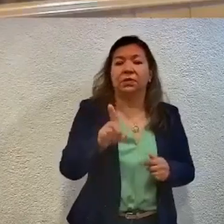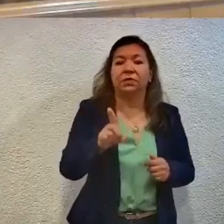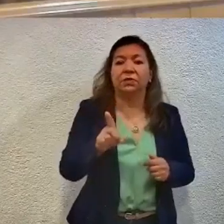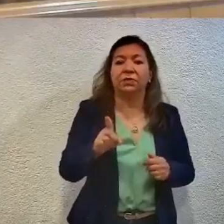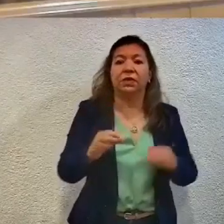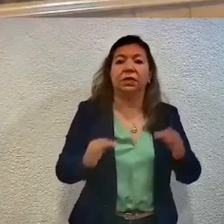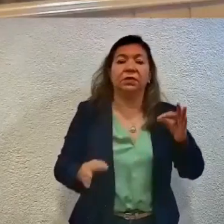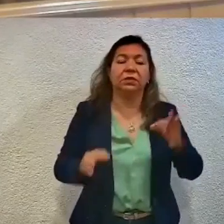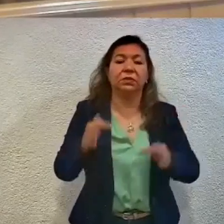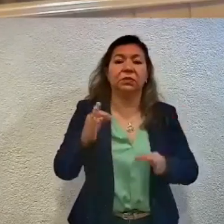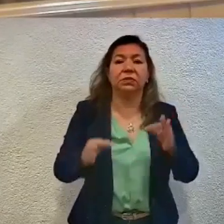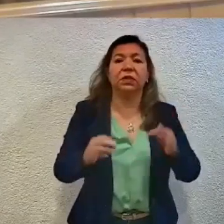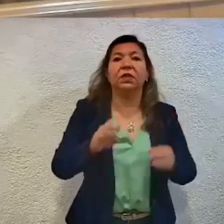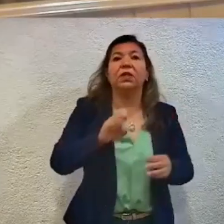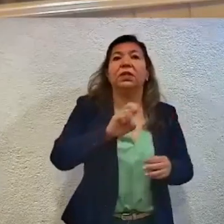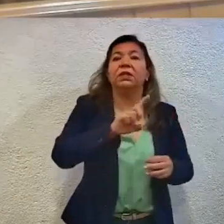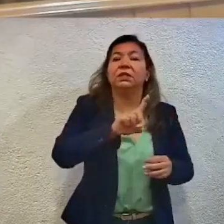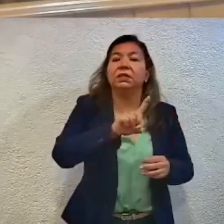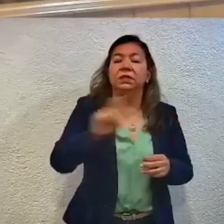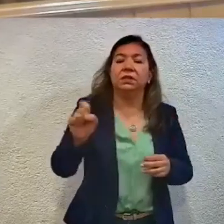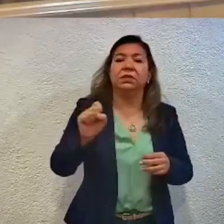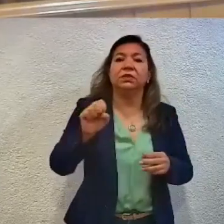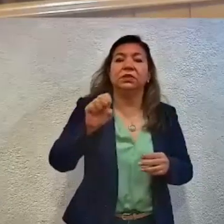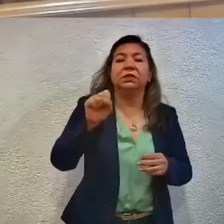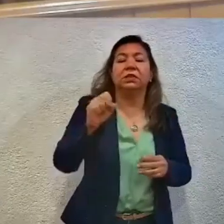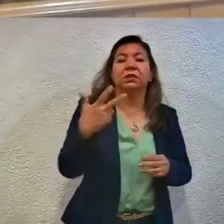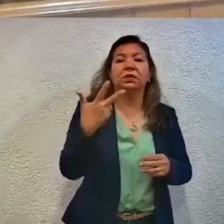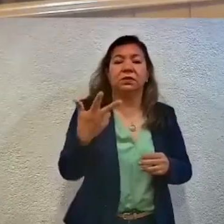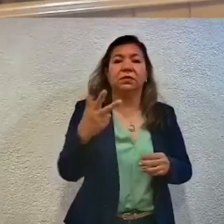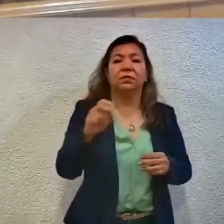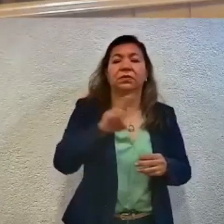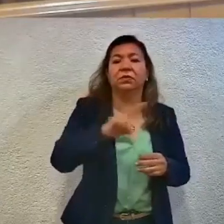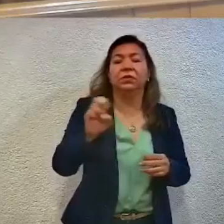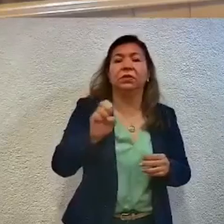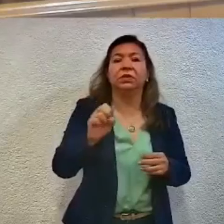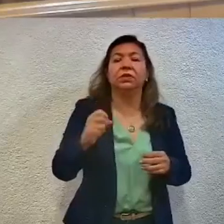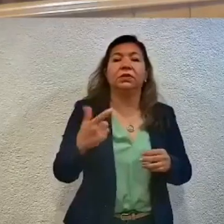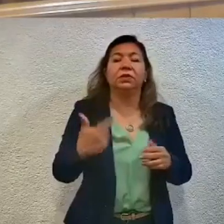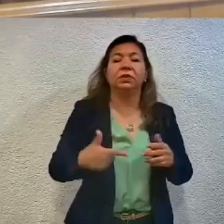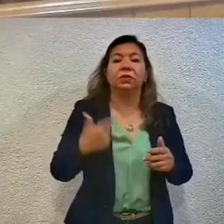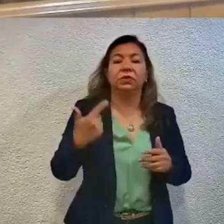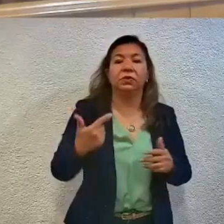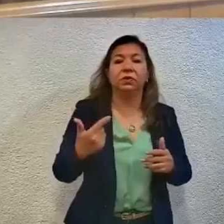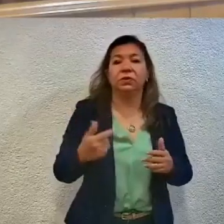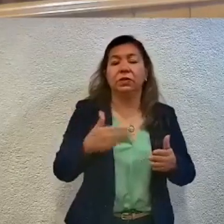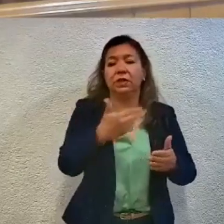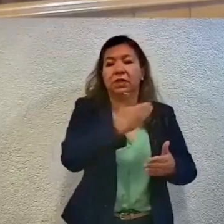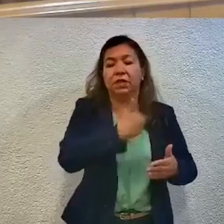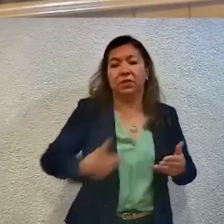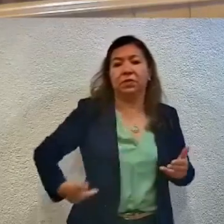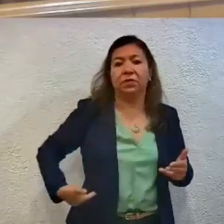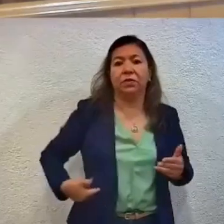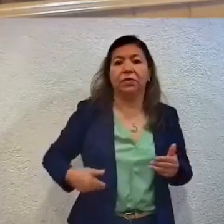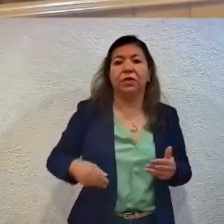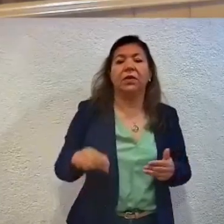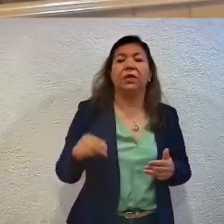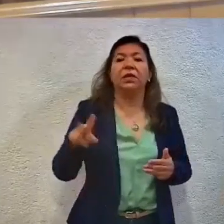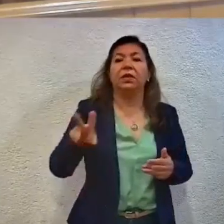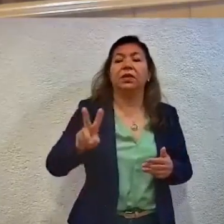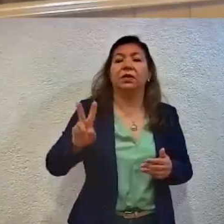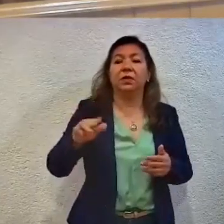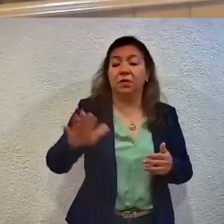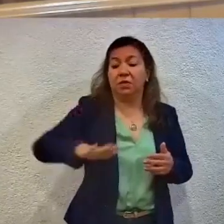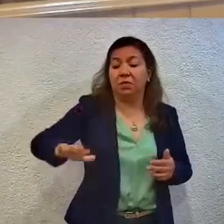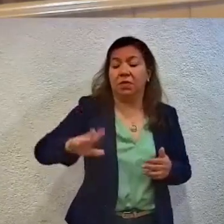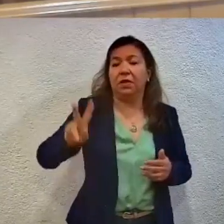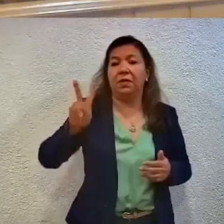agravios expuestos por los promoventes en los juicios 169 y 213, consistente en la falta de integración en el Cabildo Municipal del